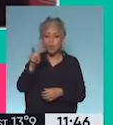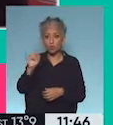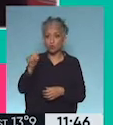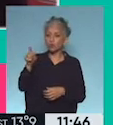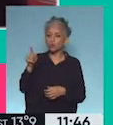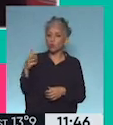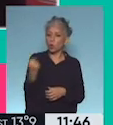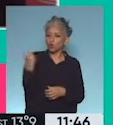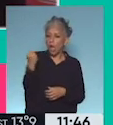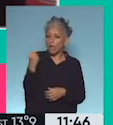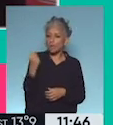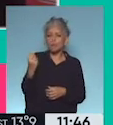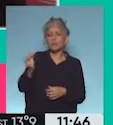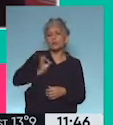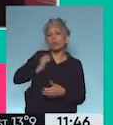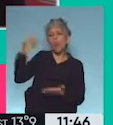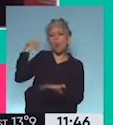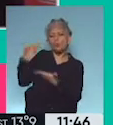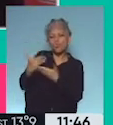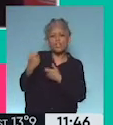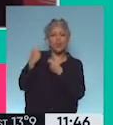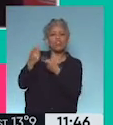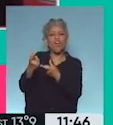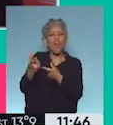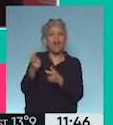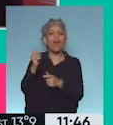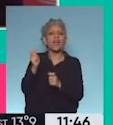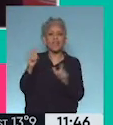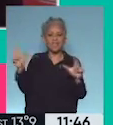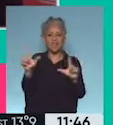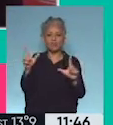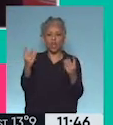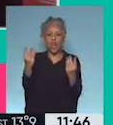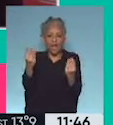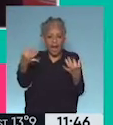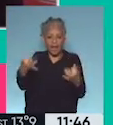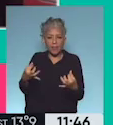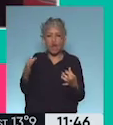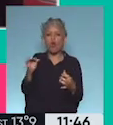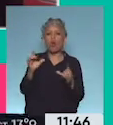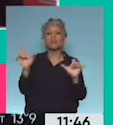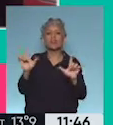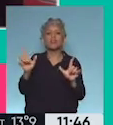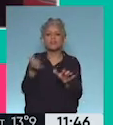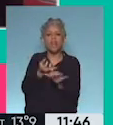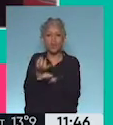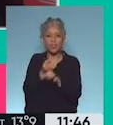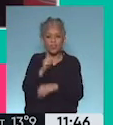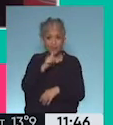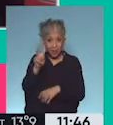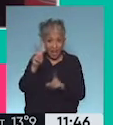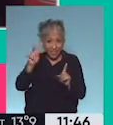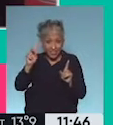muchos años premia lo que se llama televisión de calidad o televisión educativa. Por suerte, la TV pública ha recibido muchas veces distinciones de